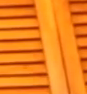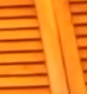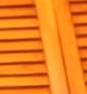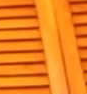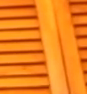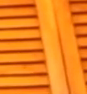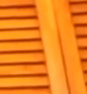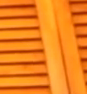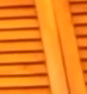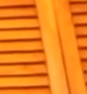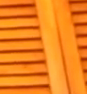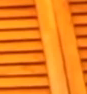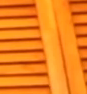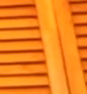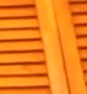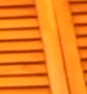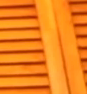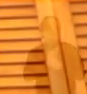de sentido del humor.